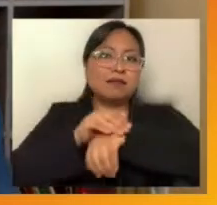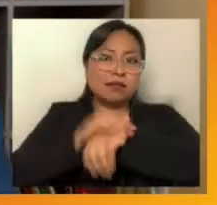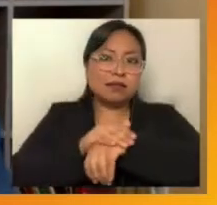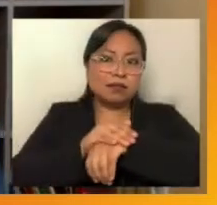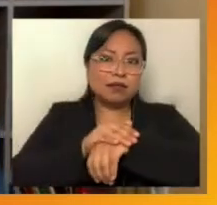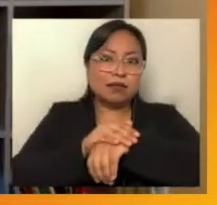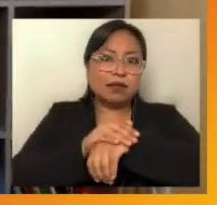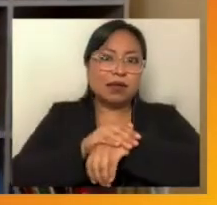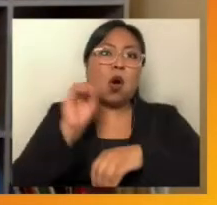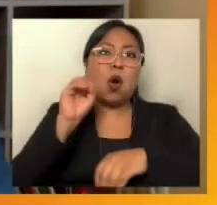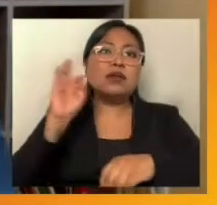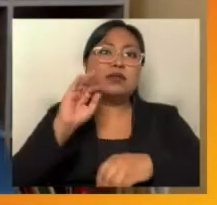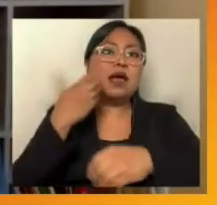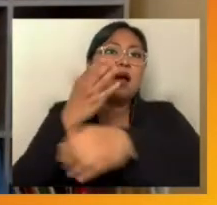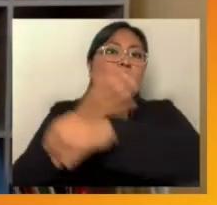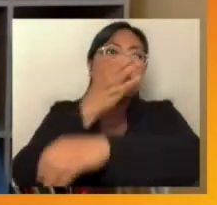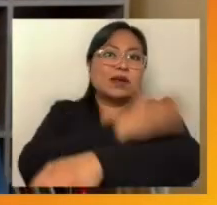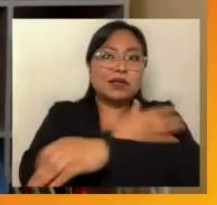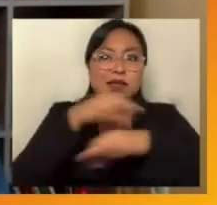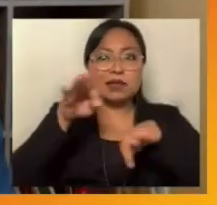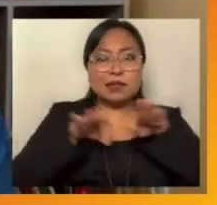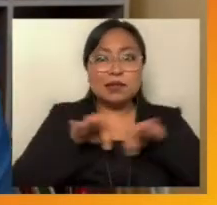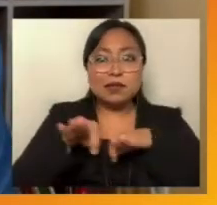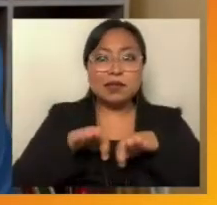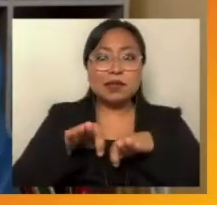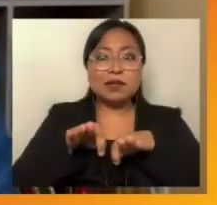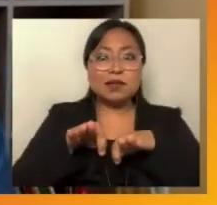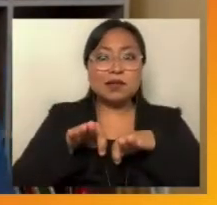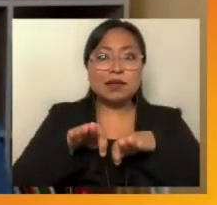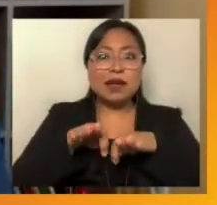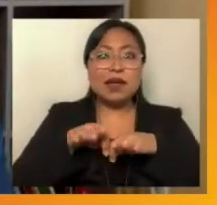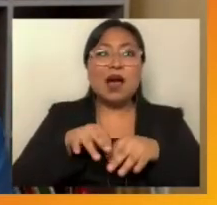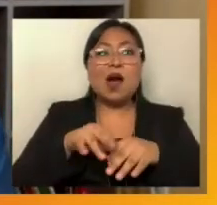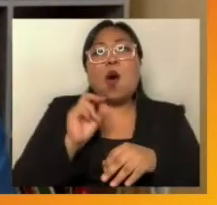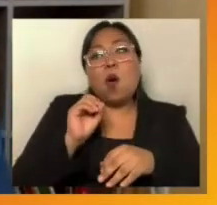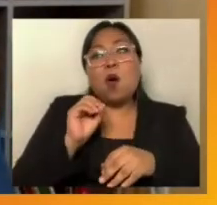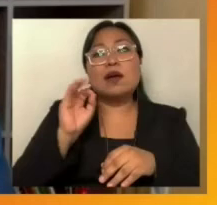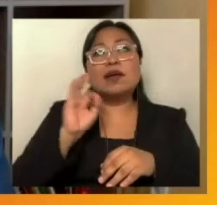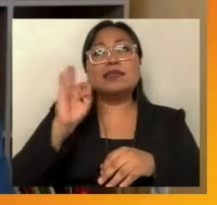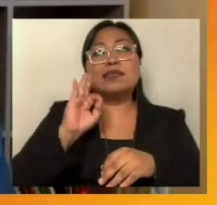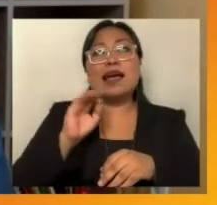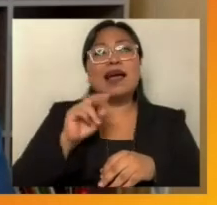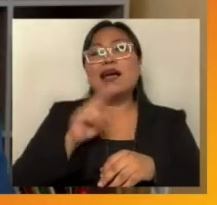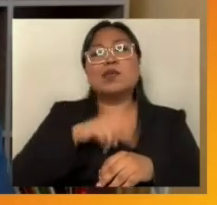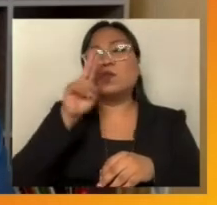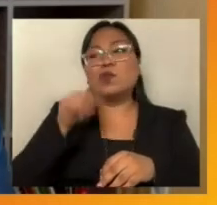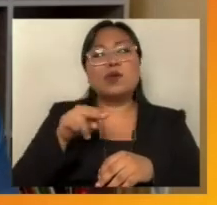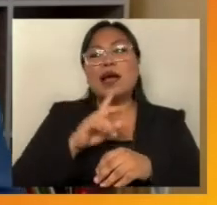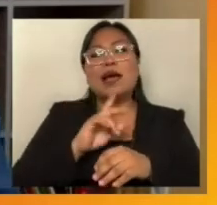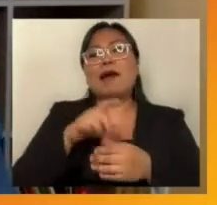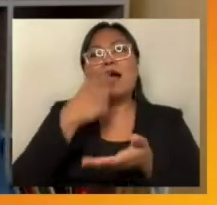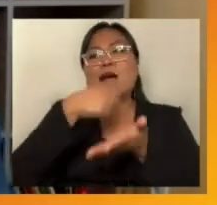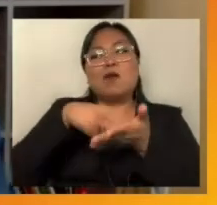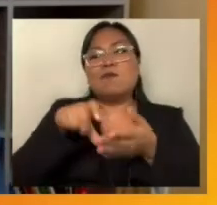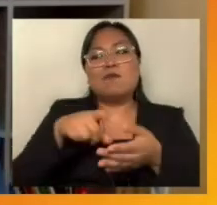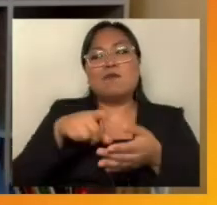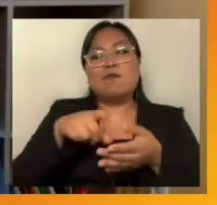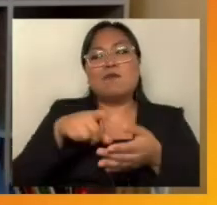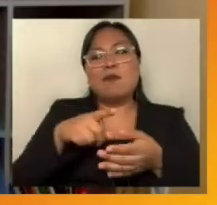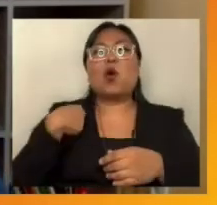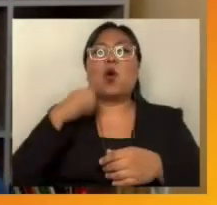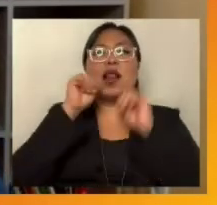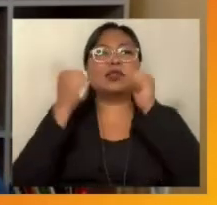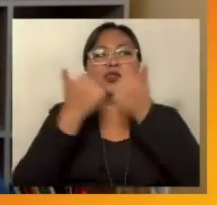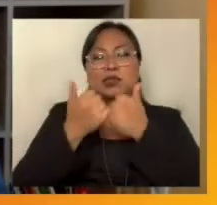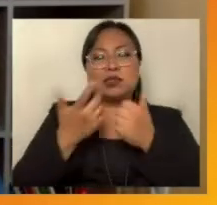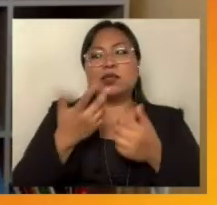o son compañeros de trabajo, o nunca te van a comprar, porque a lo mejor ya te han